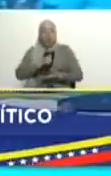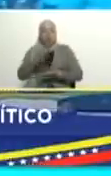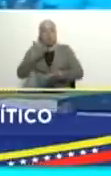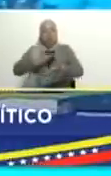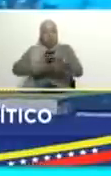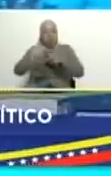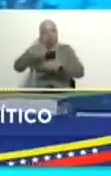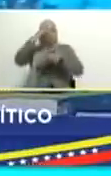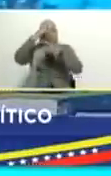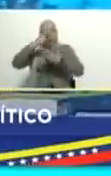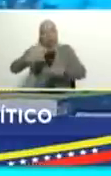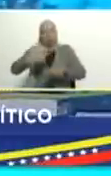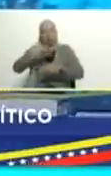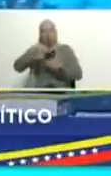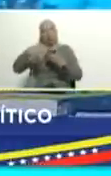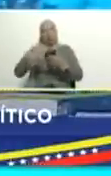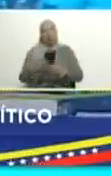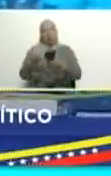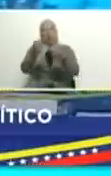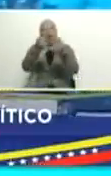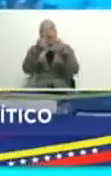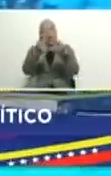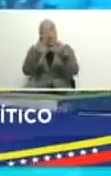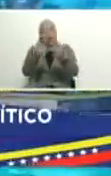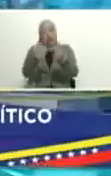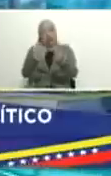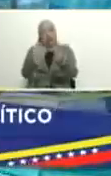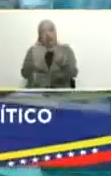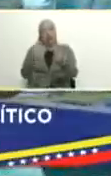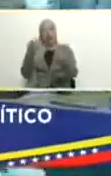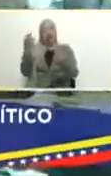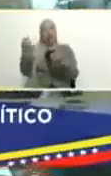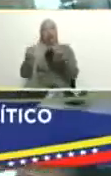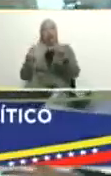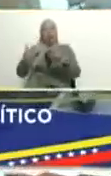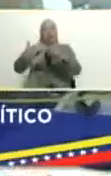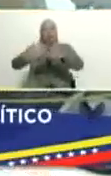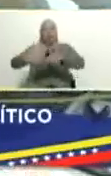nacional, en lo económico, cómo se